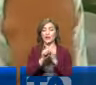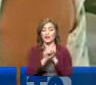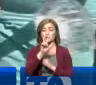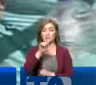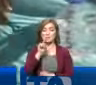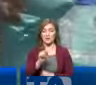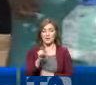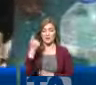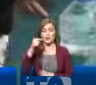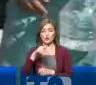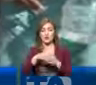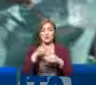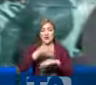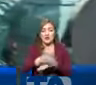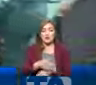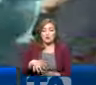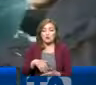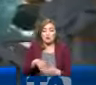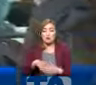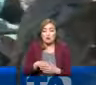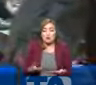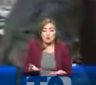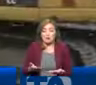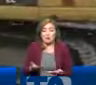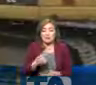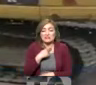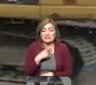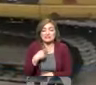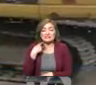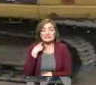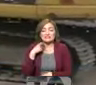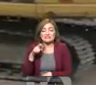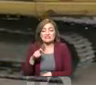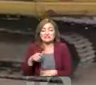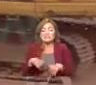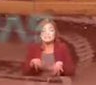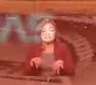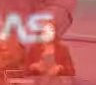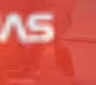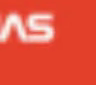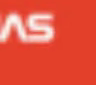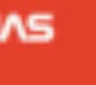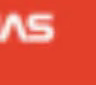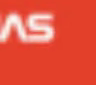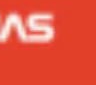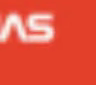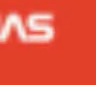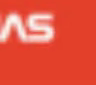dólares después, las dudas y necesidades aún no terminan. Dayana Monroy, 24 horas.